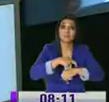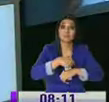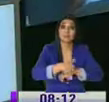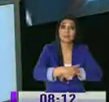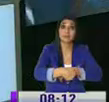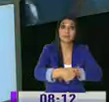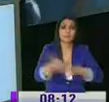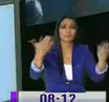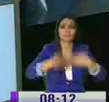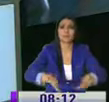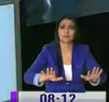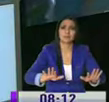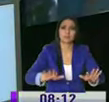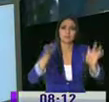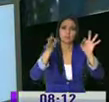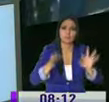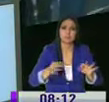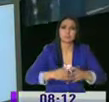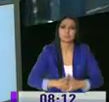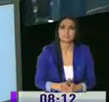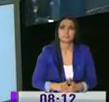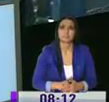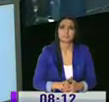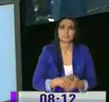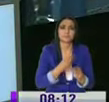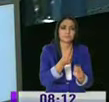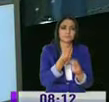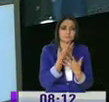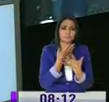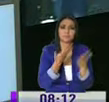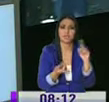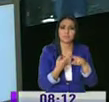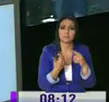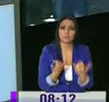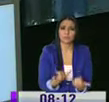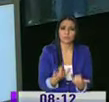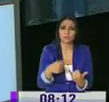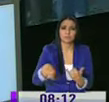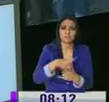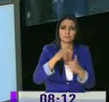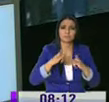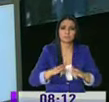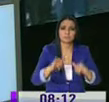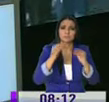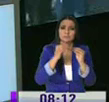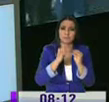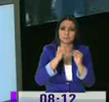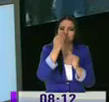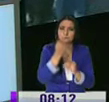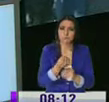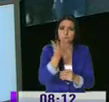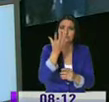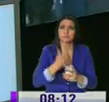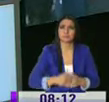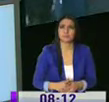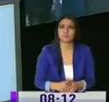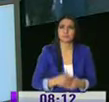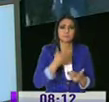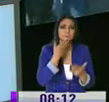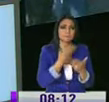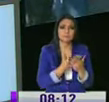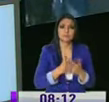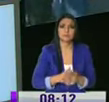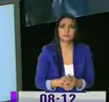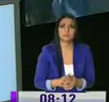ya se empiezan a cumplir también esta información que nosotros tenemos desde este punto se siguen con más del estudio excelente día para gracias al